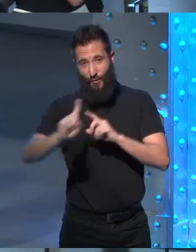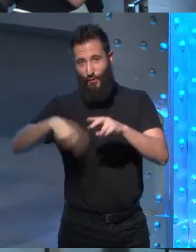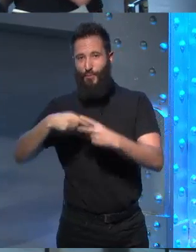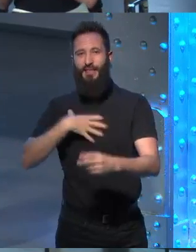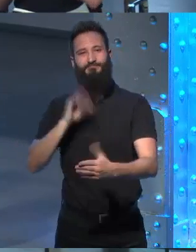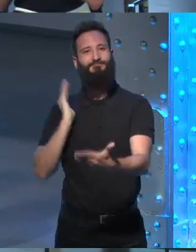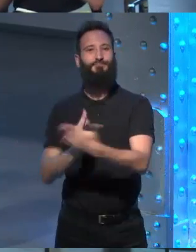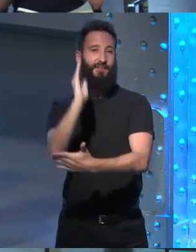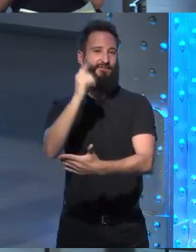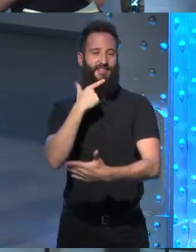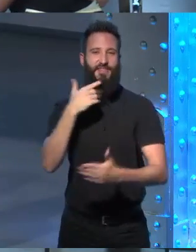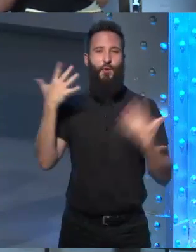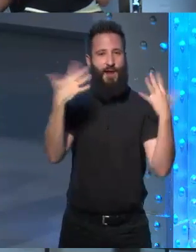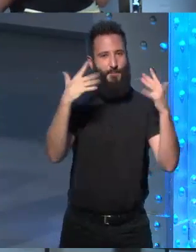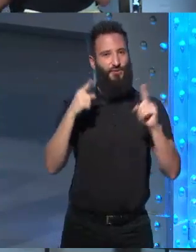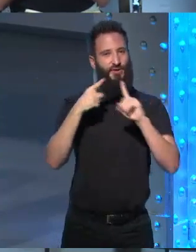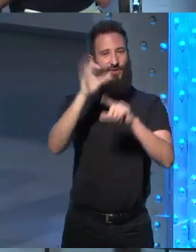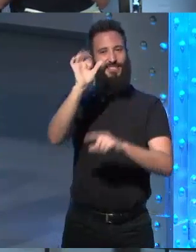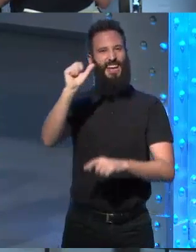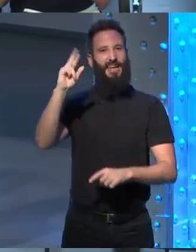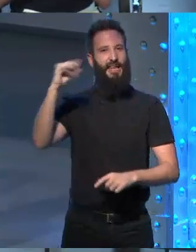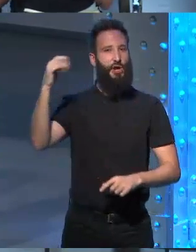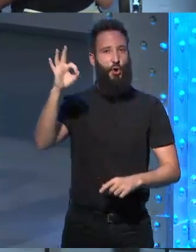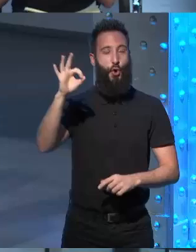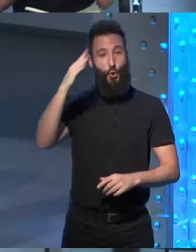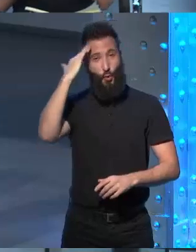de Why Maps. A Bruno le pido que se quede aquí conmigo.